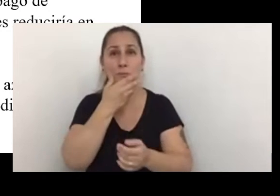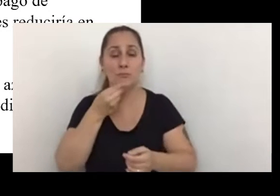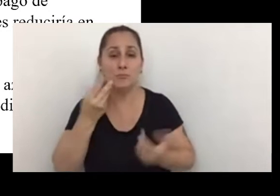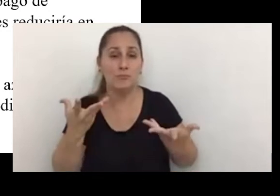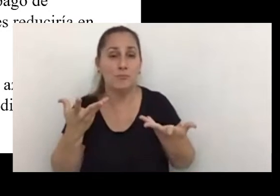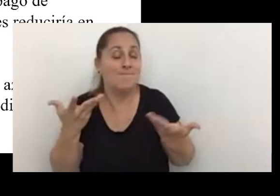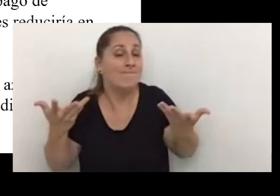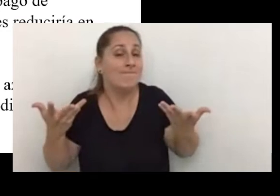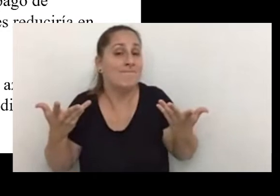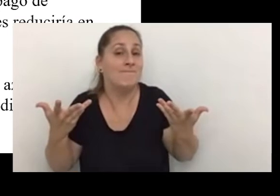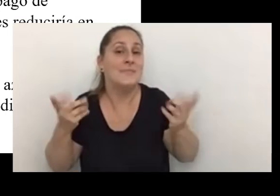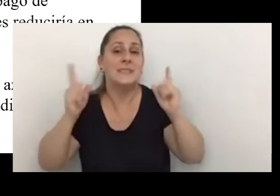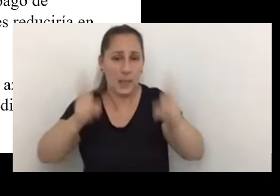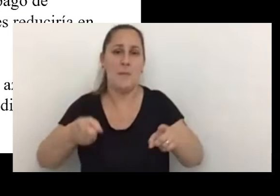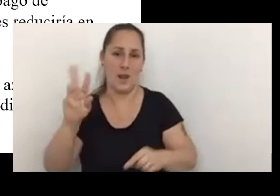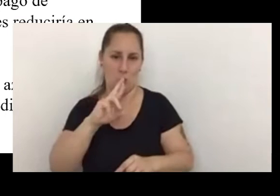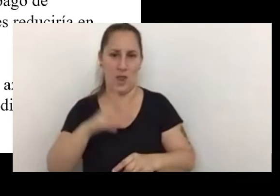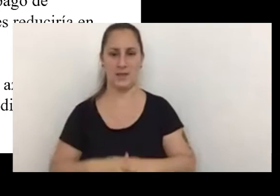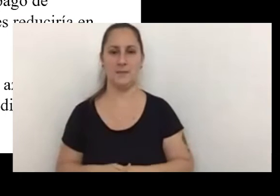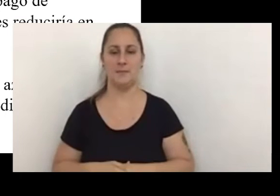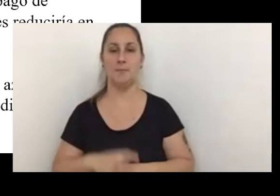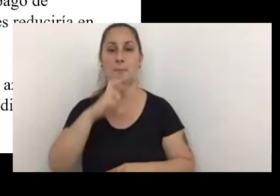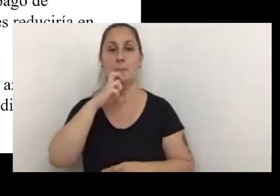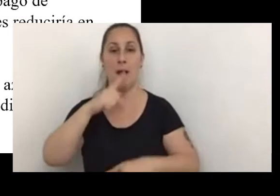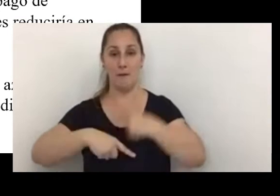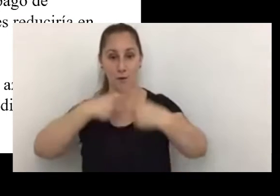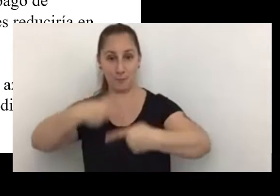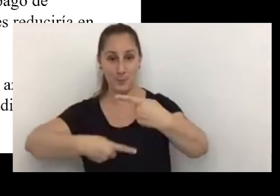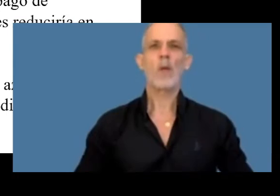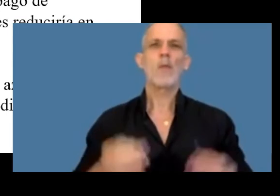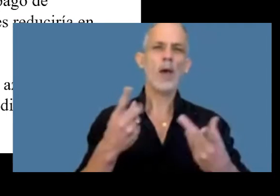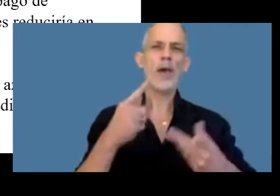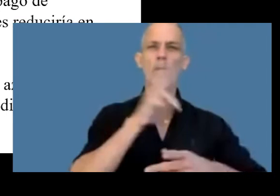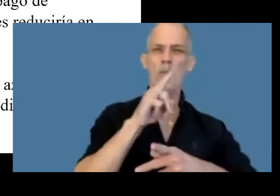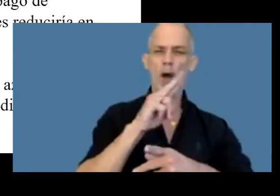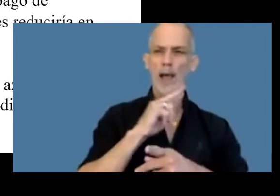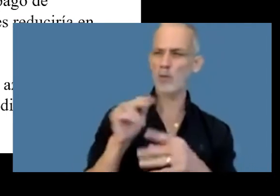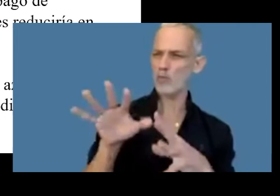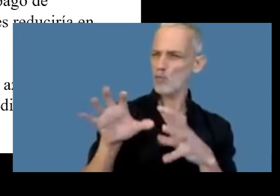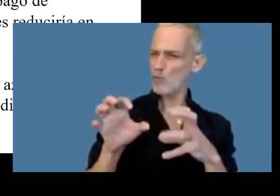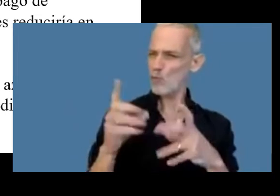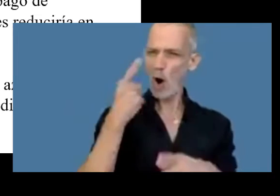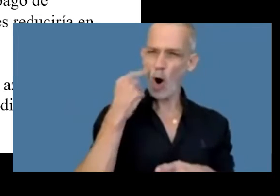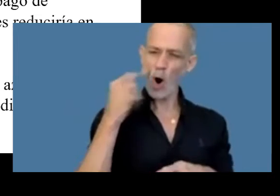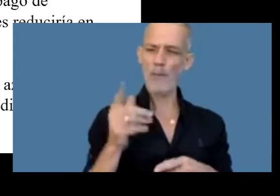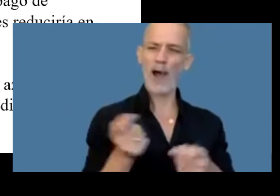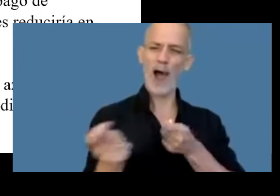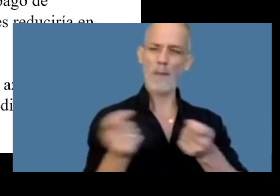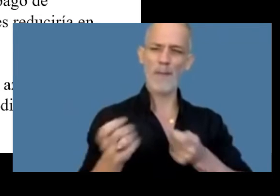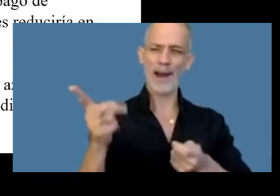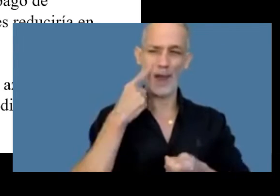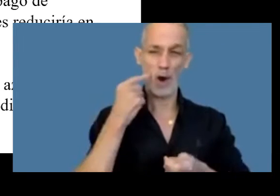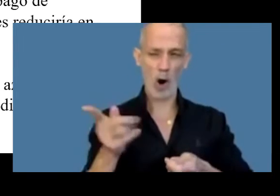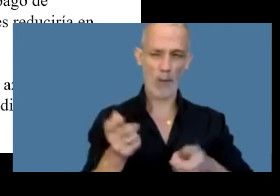debería aplicarse a las mujeres, porque las mujeres que seducen a los hombres y los llevan de la nariz no son necesariamente